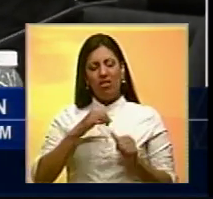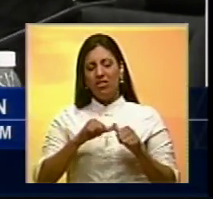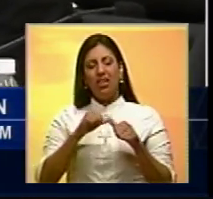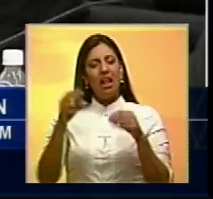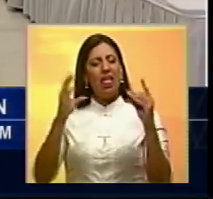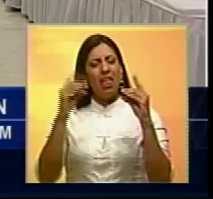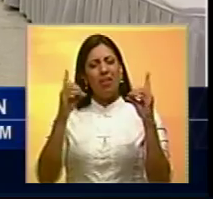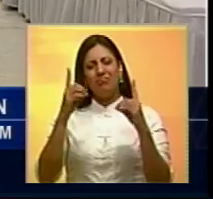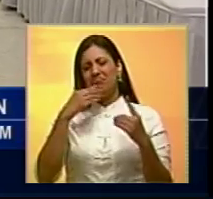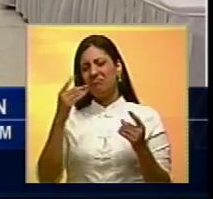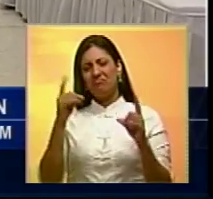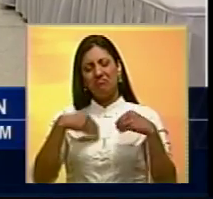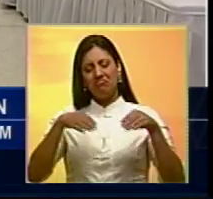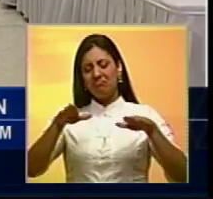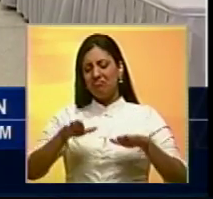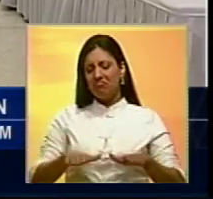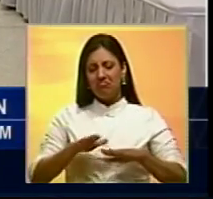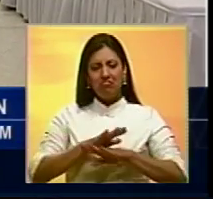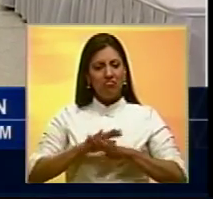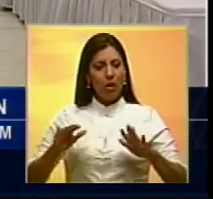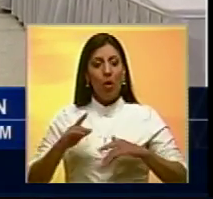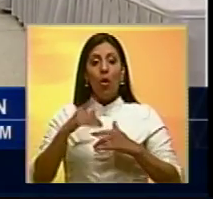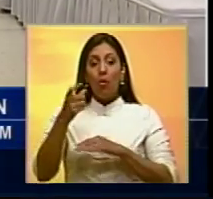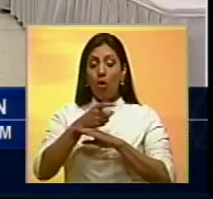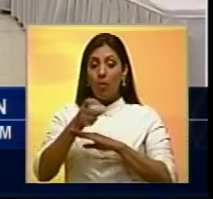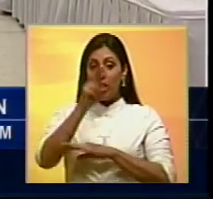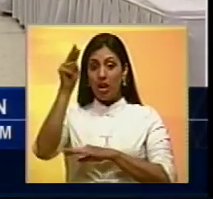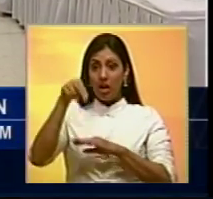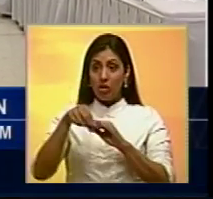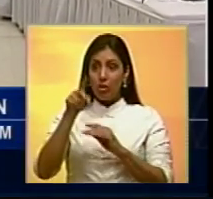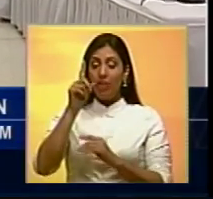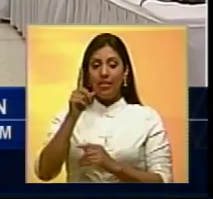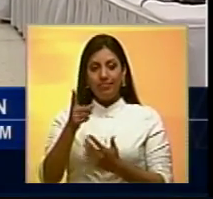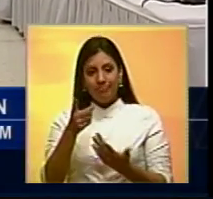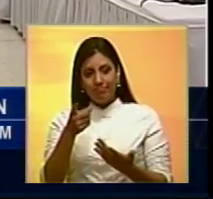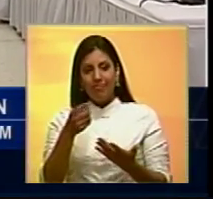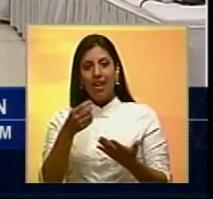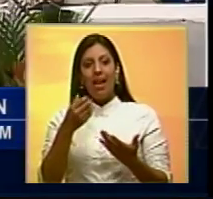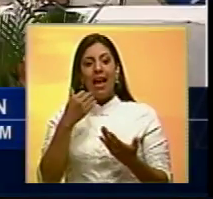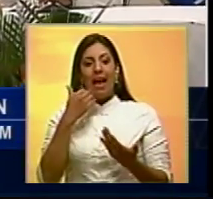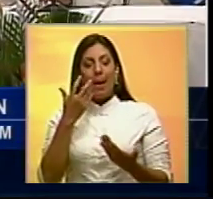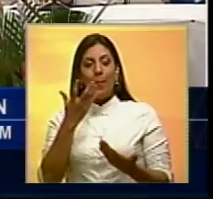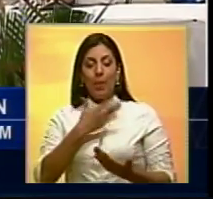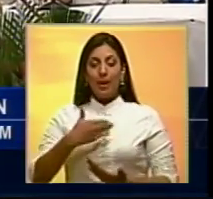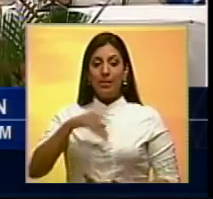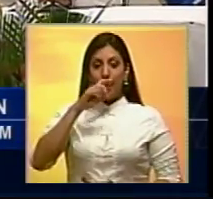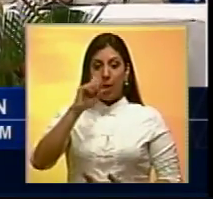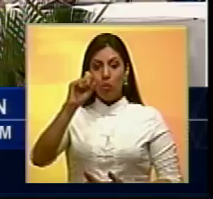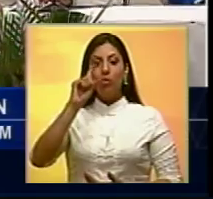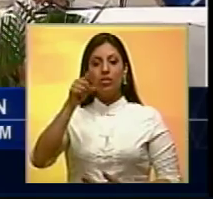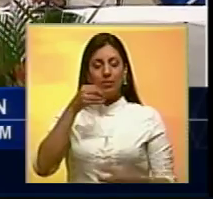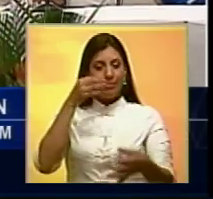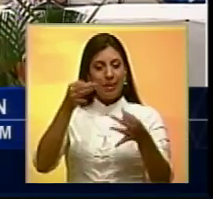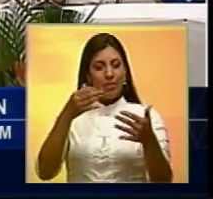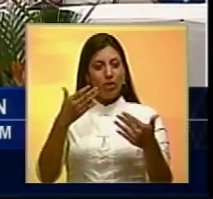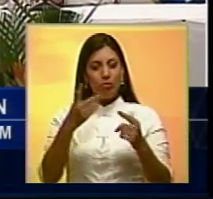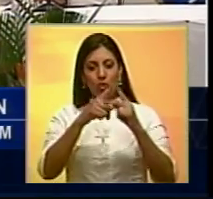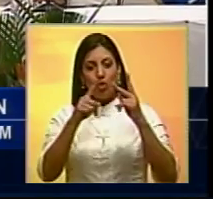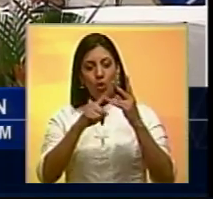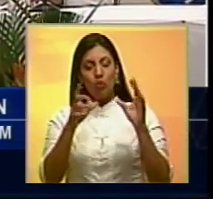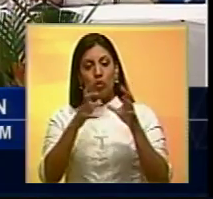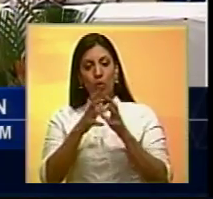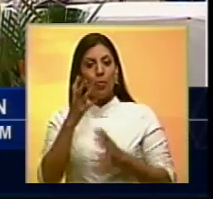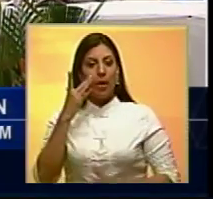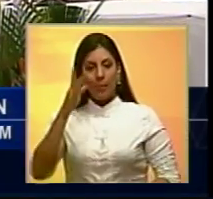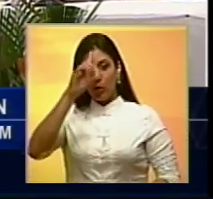continuar en este proceso. Por parte del gobierno nacional, en el caso del presidente Nicolás Maduro y otros voceros